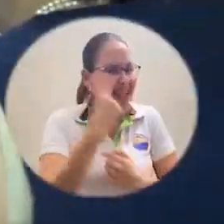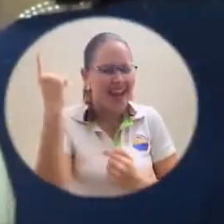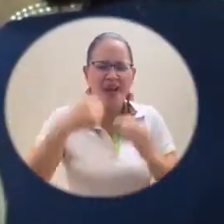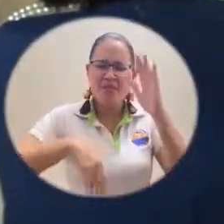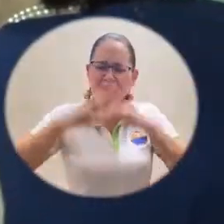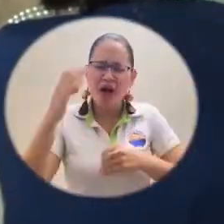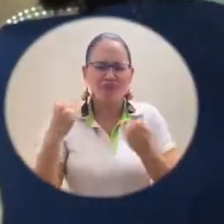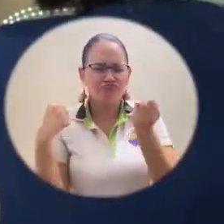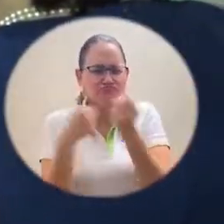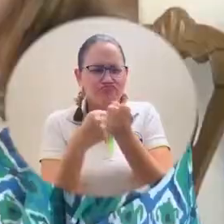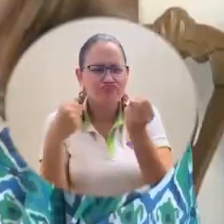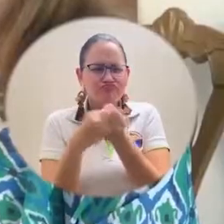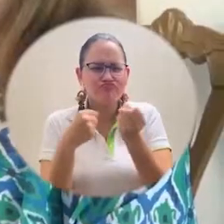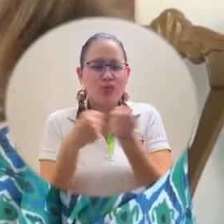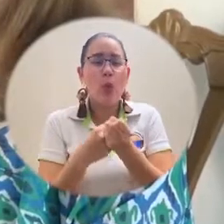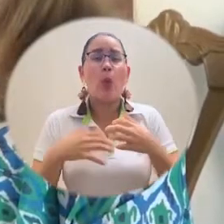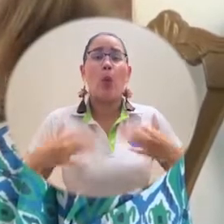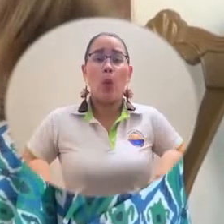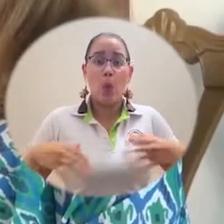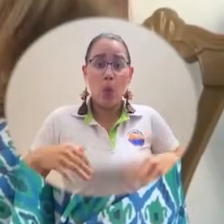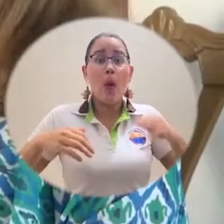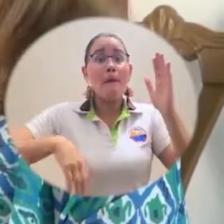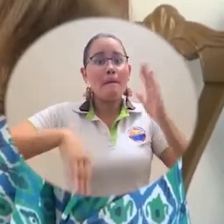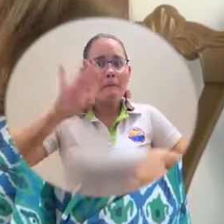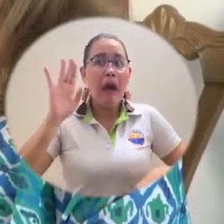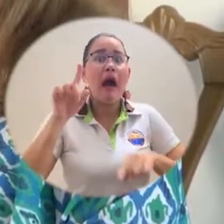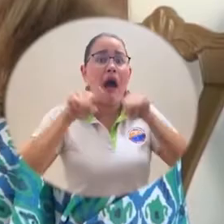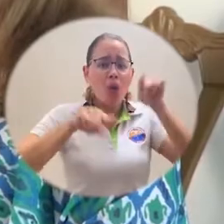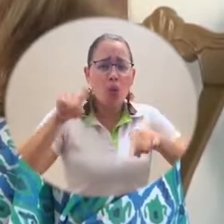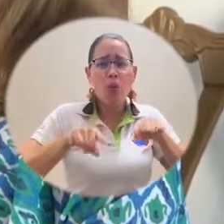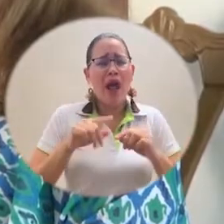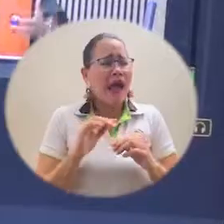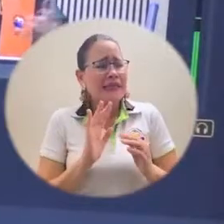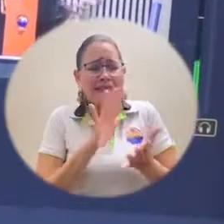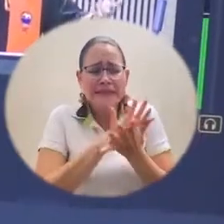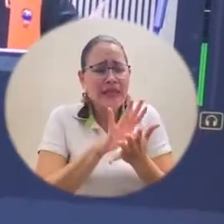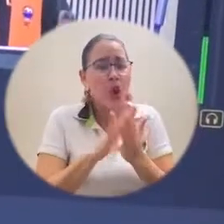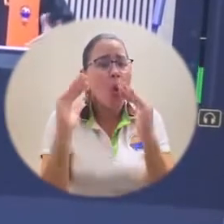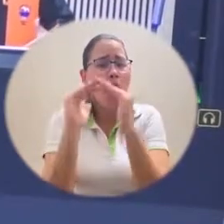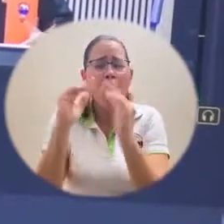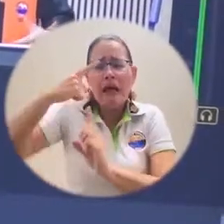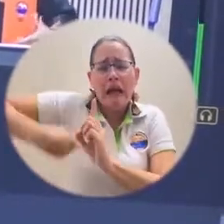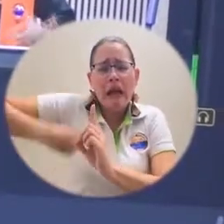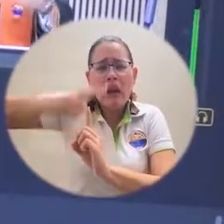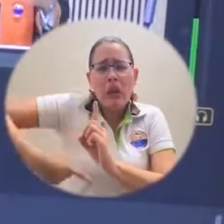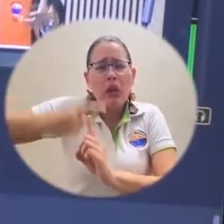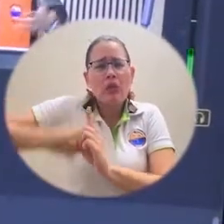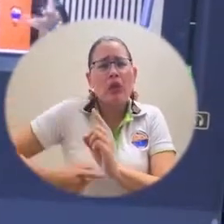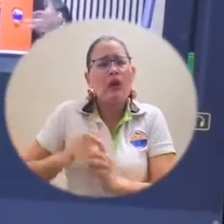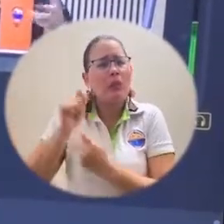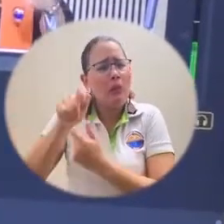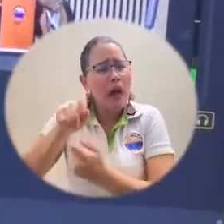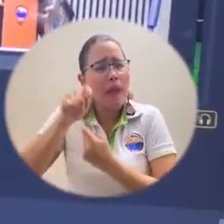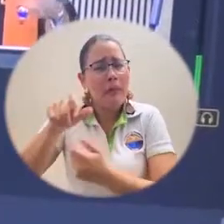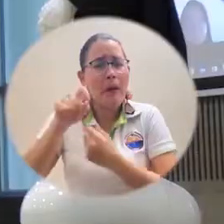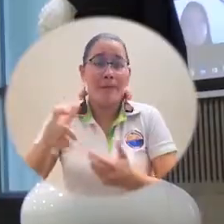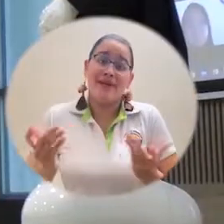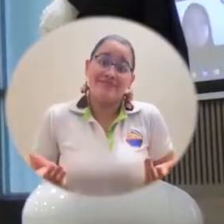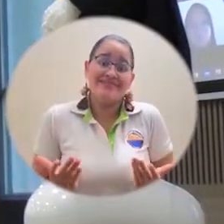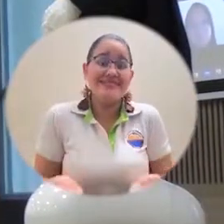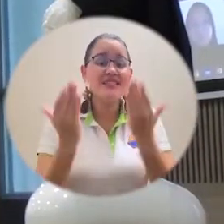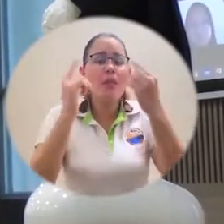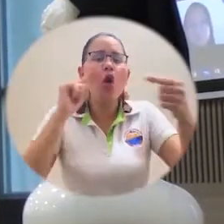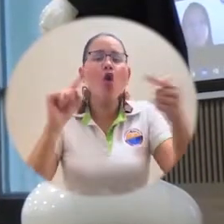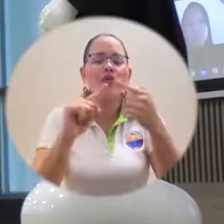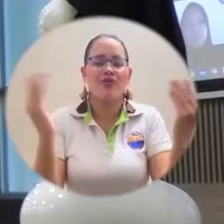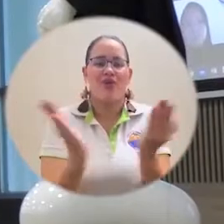este tiempo, que hicieron el sacrificio de pagar una pensión, de buscar cómo ubicarlo, porque la educación tiene el propósito de transformar la vida.